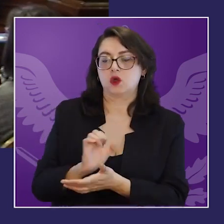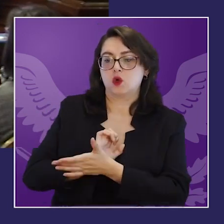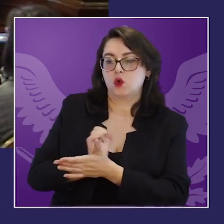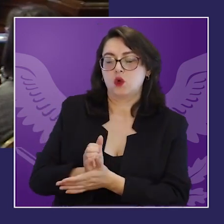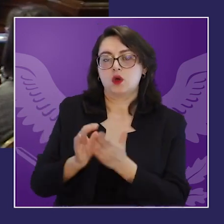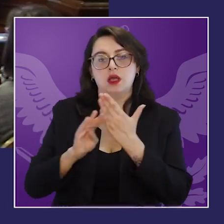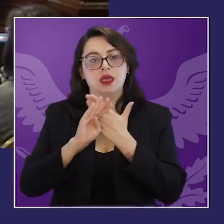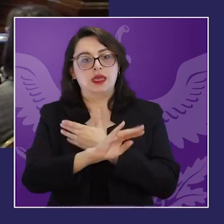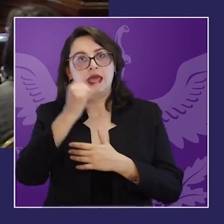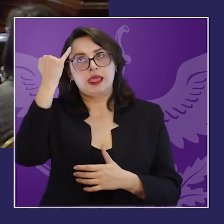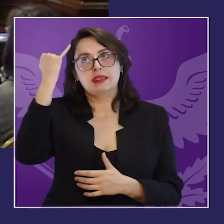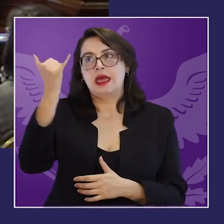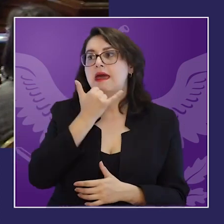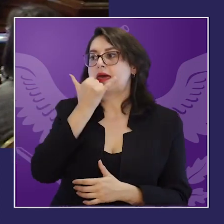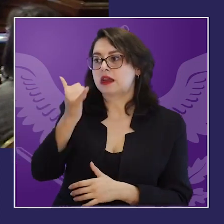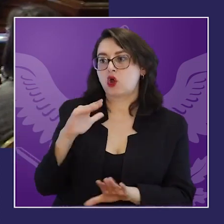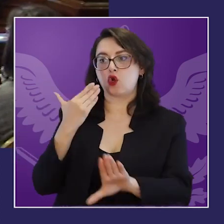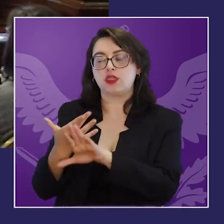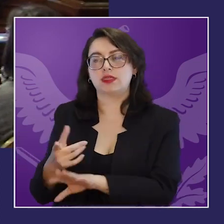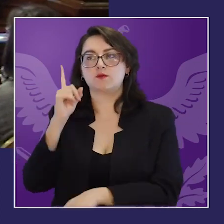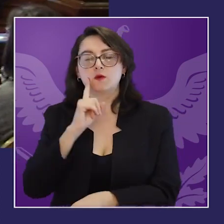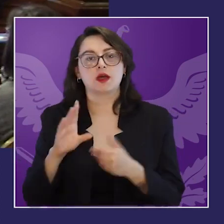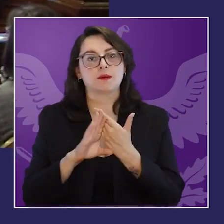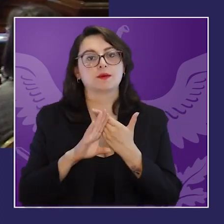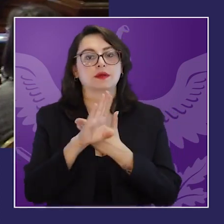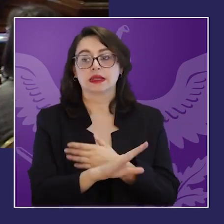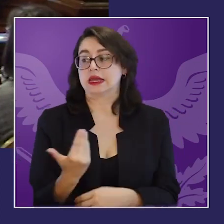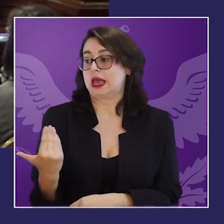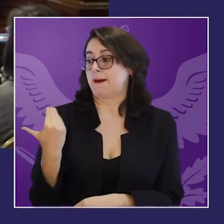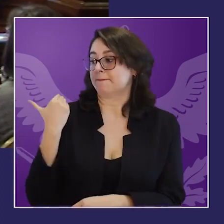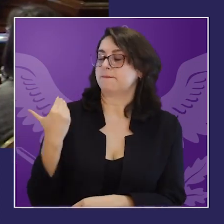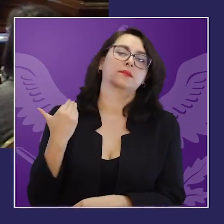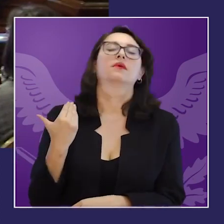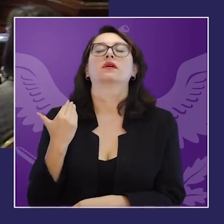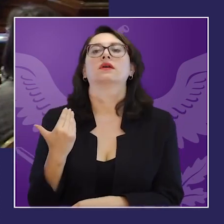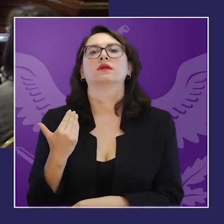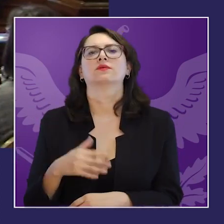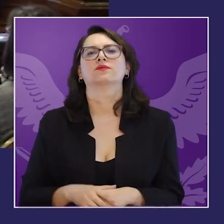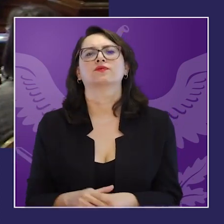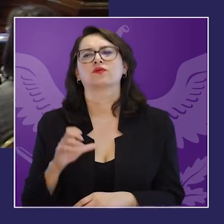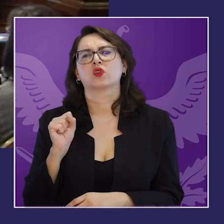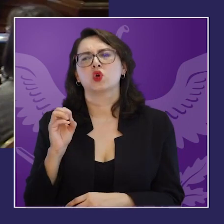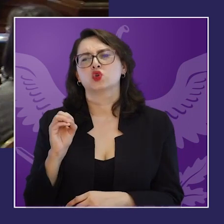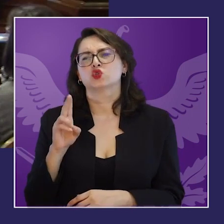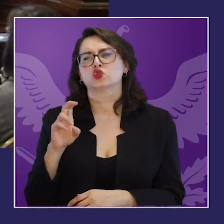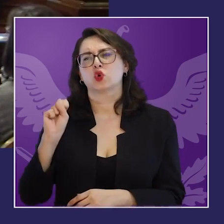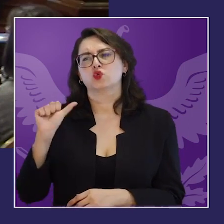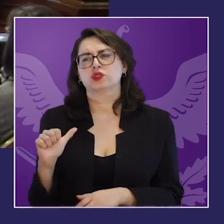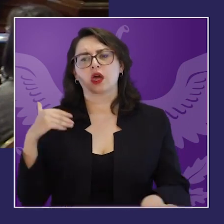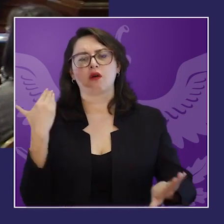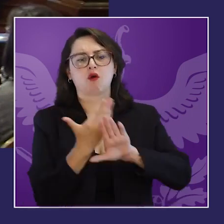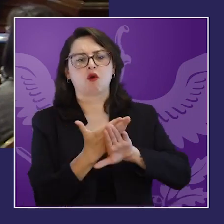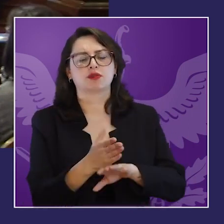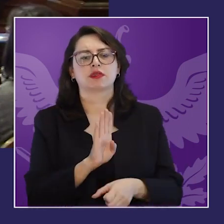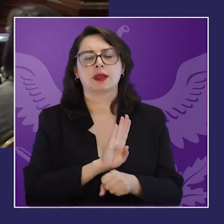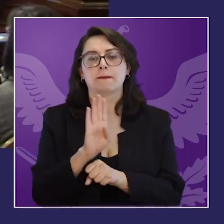necesidad de erradicar la discriminación de género, los estereotipos de género y la violencia contra la mujer. Y en un caso más reciente, que es el de